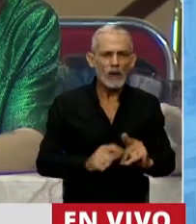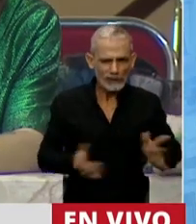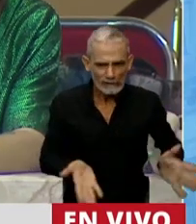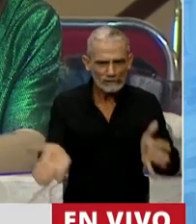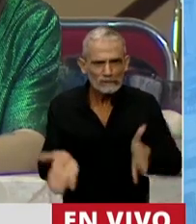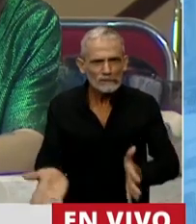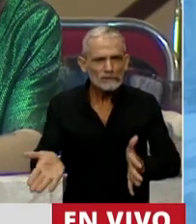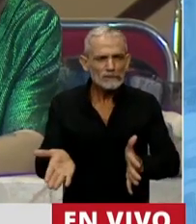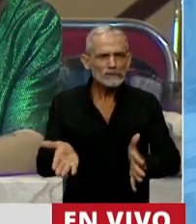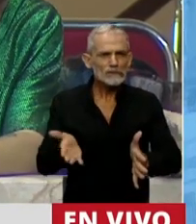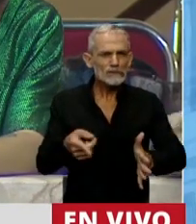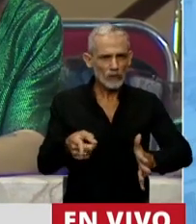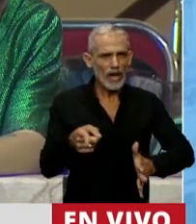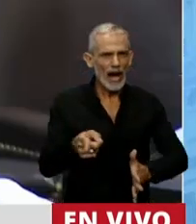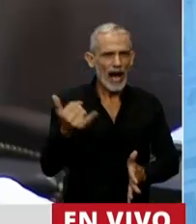inducido